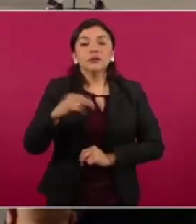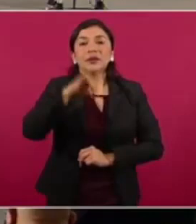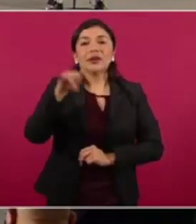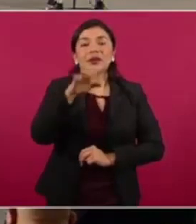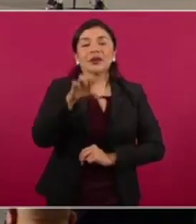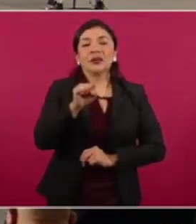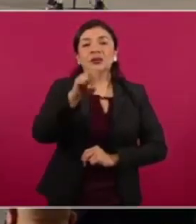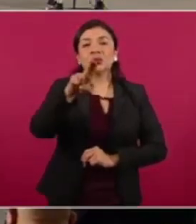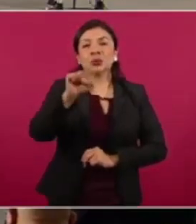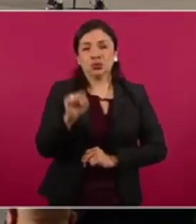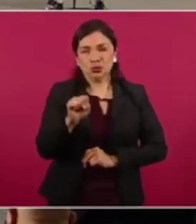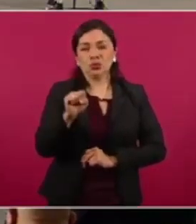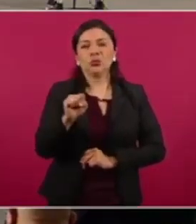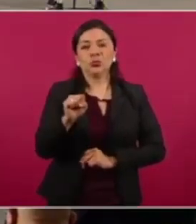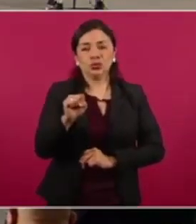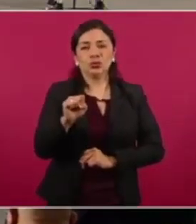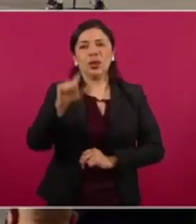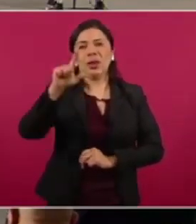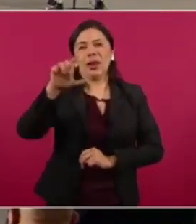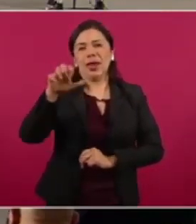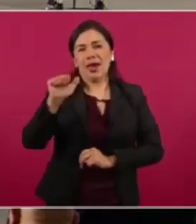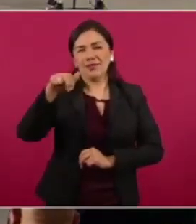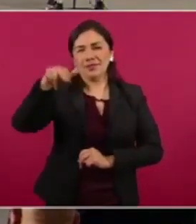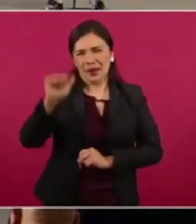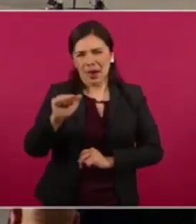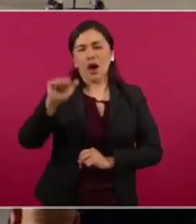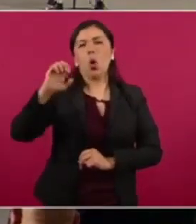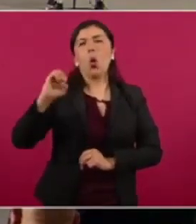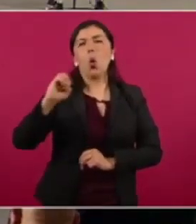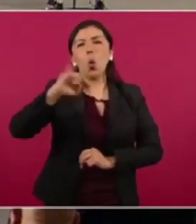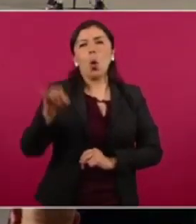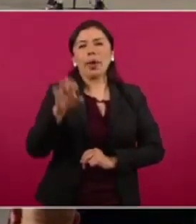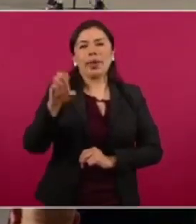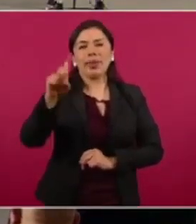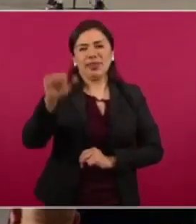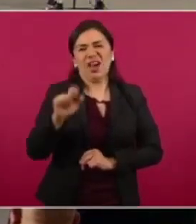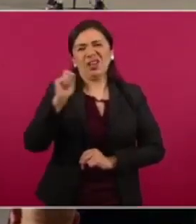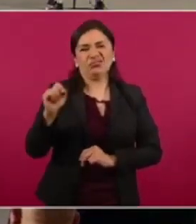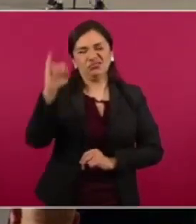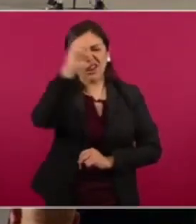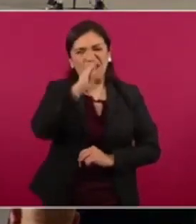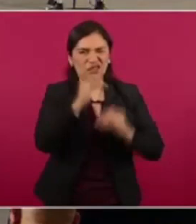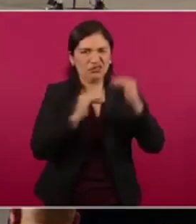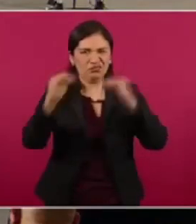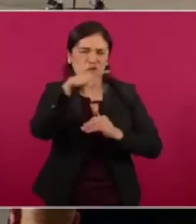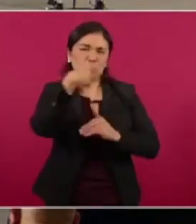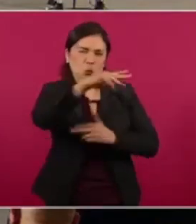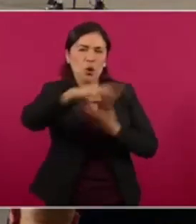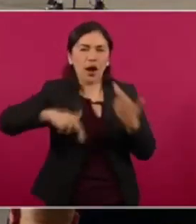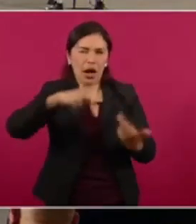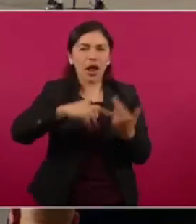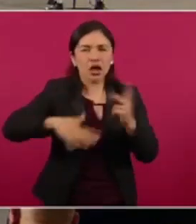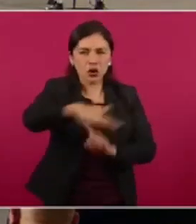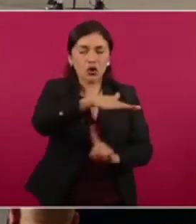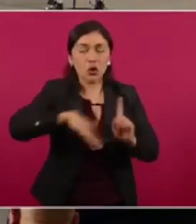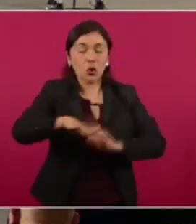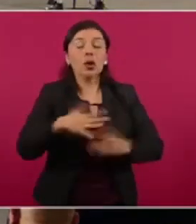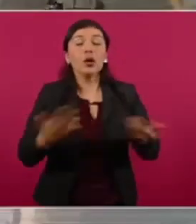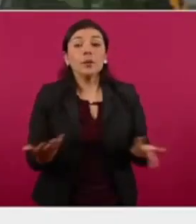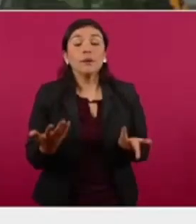Jesús Liana Ojeda, comandante de la región, que por